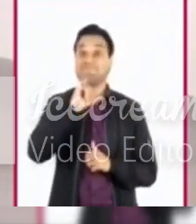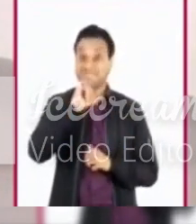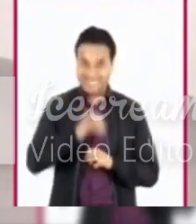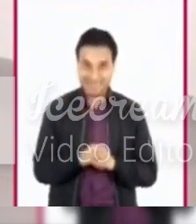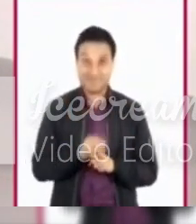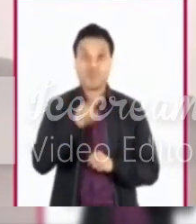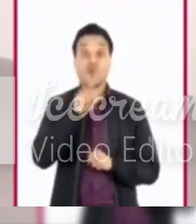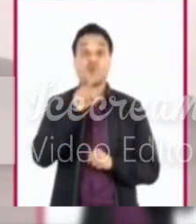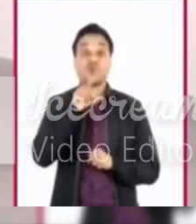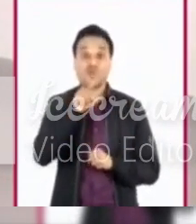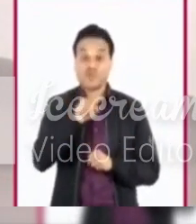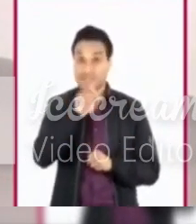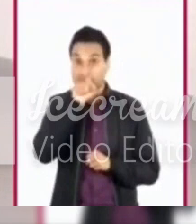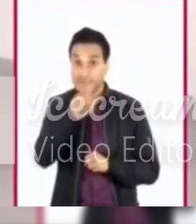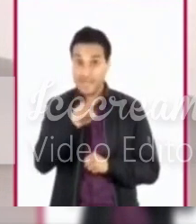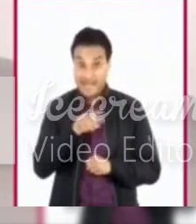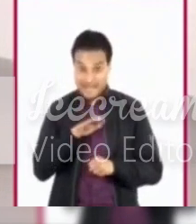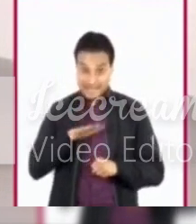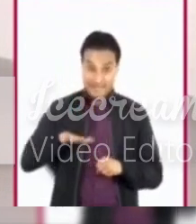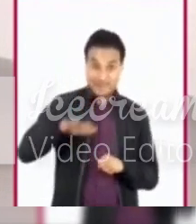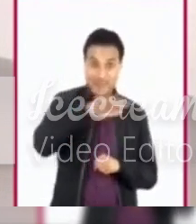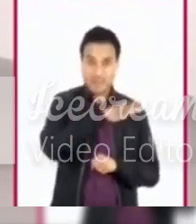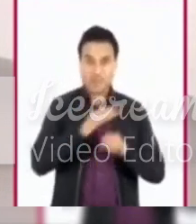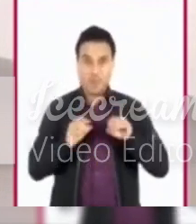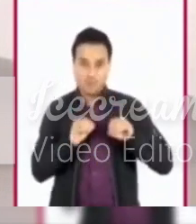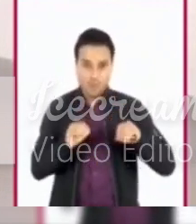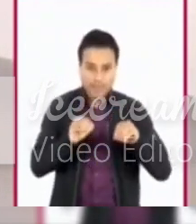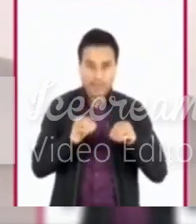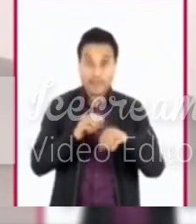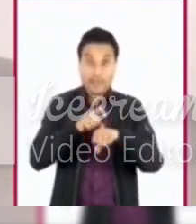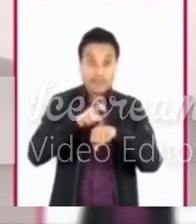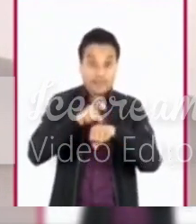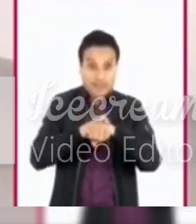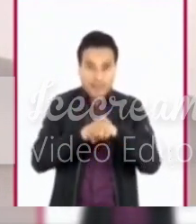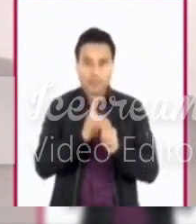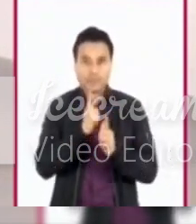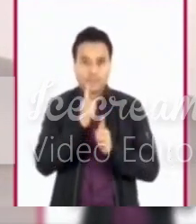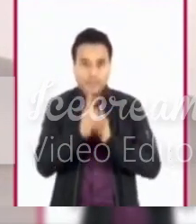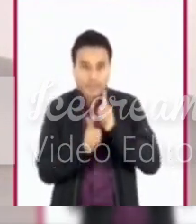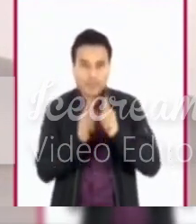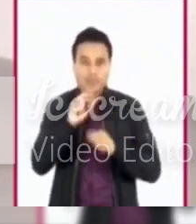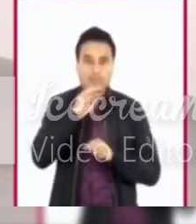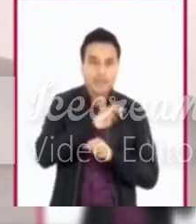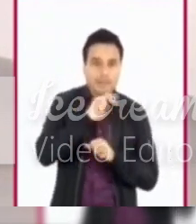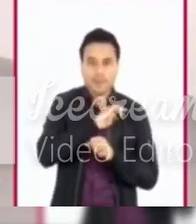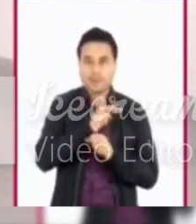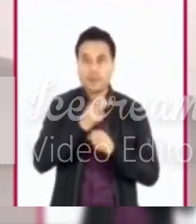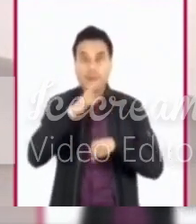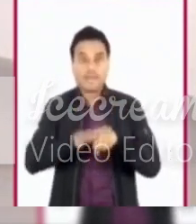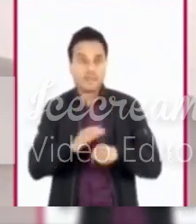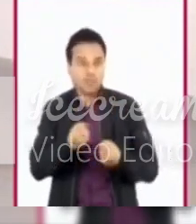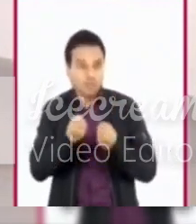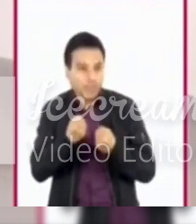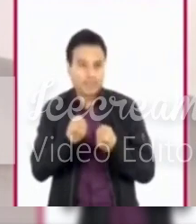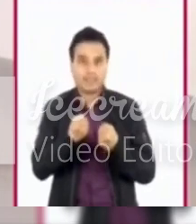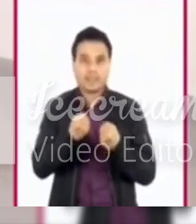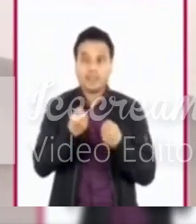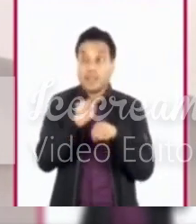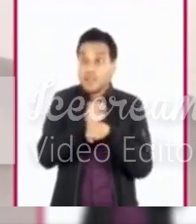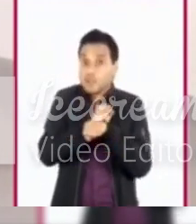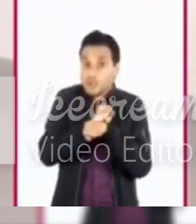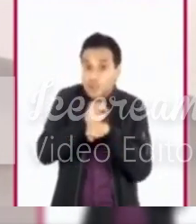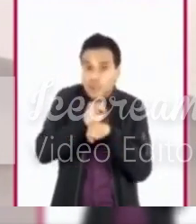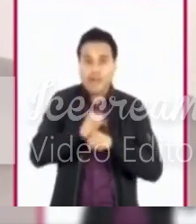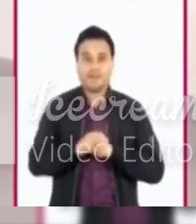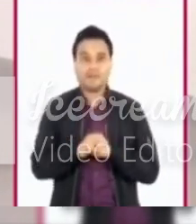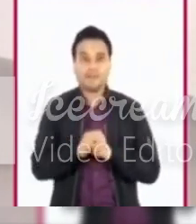si jugamos con el tiempo y el espacio, podemos combinar nuestros movimientos para hacerlos más fuertes, o más suaves,